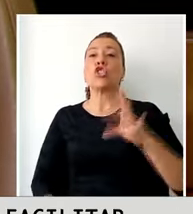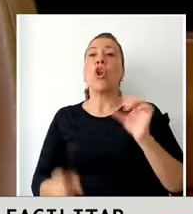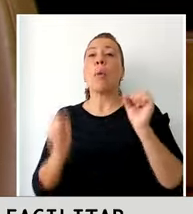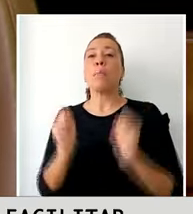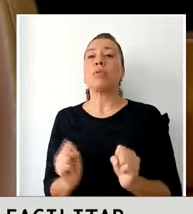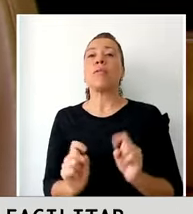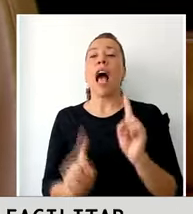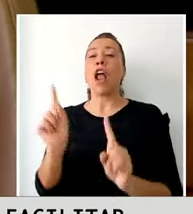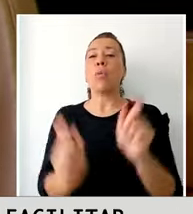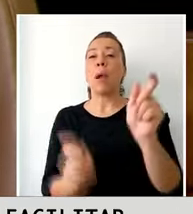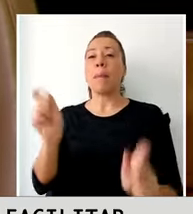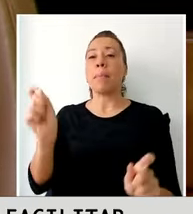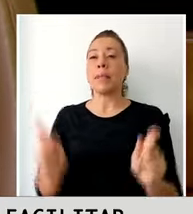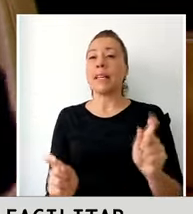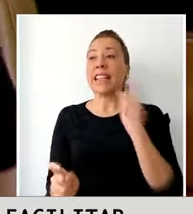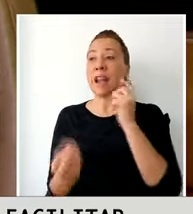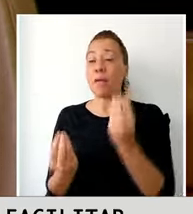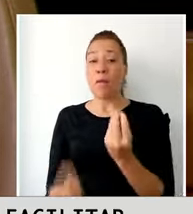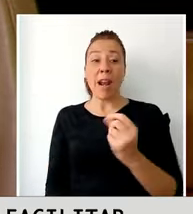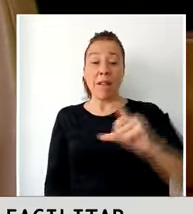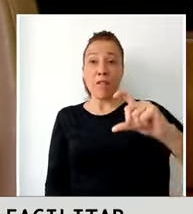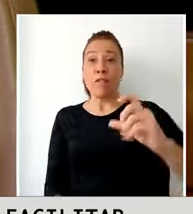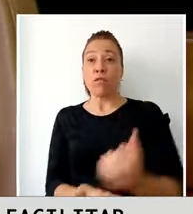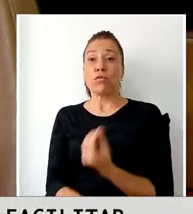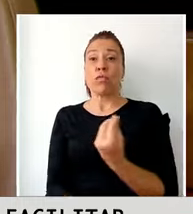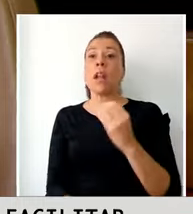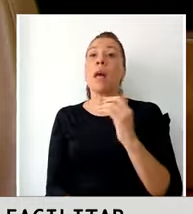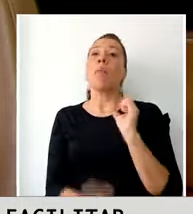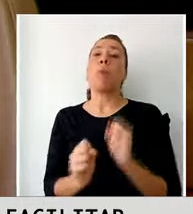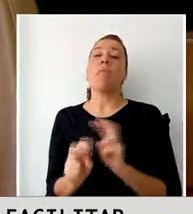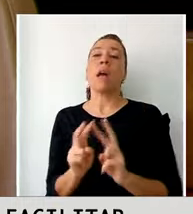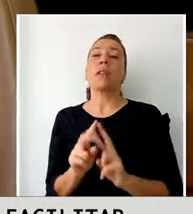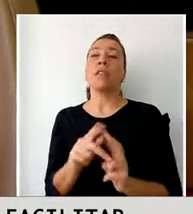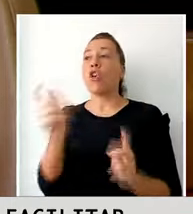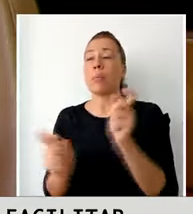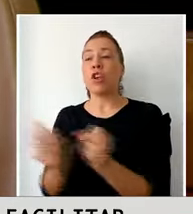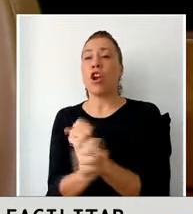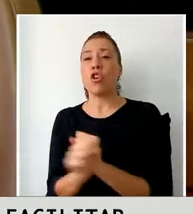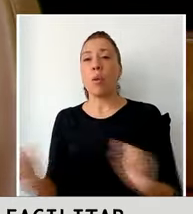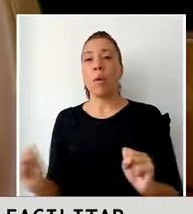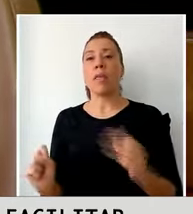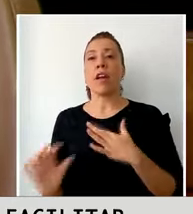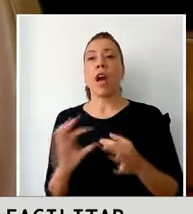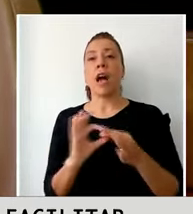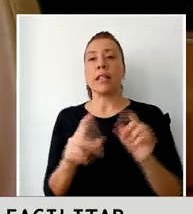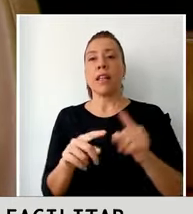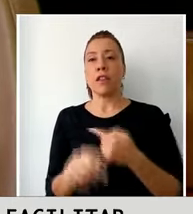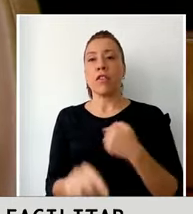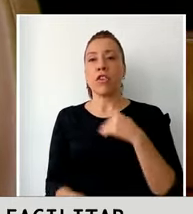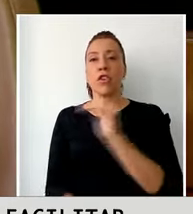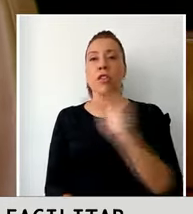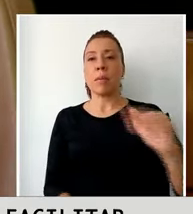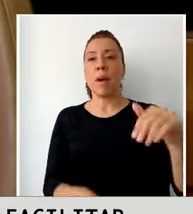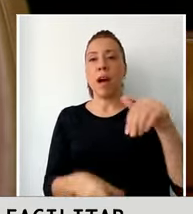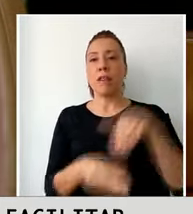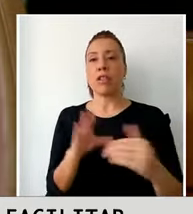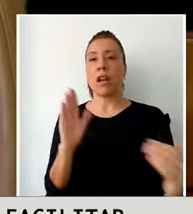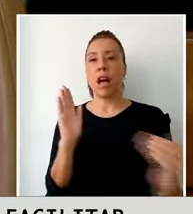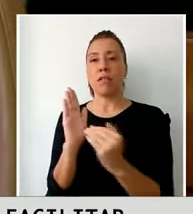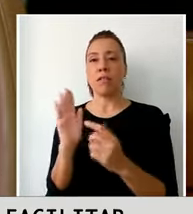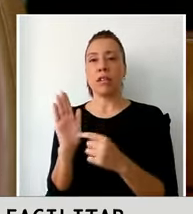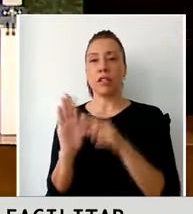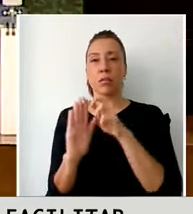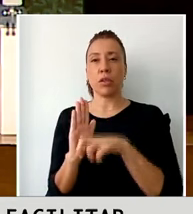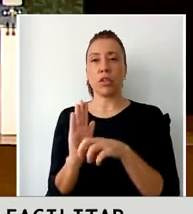personas con altos recursos tienen Así que presidenta agradezco nuevamente Y por supuesto llamo a votar favorablemente Este proyecto Muchas